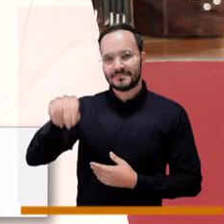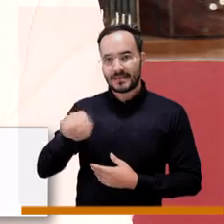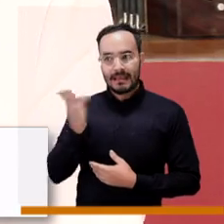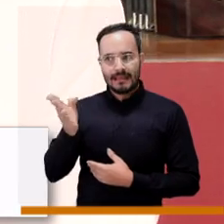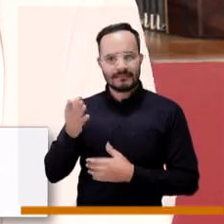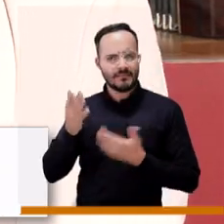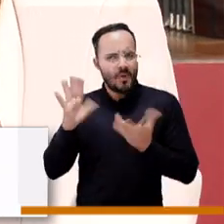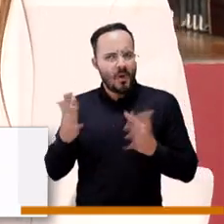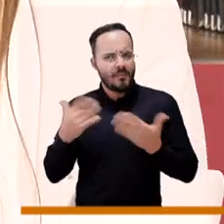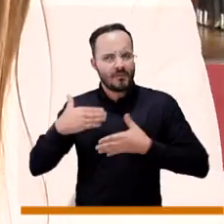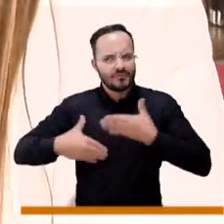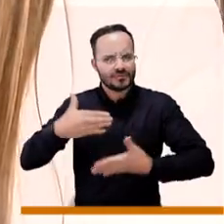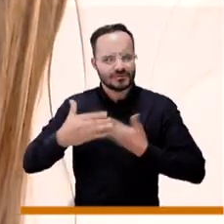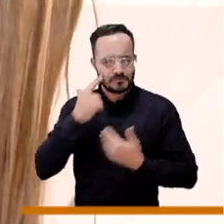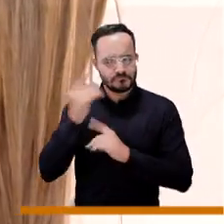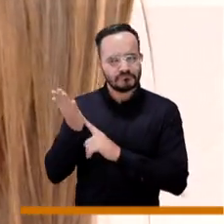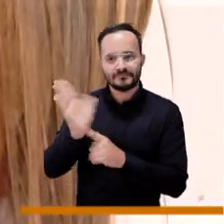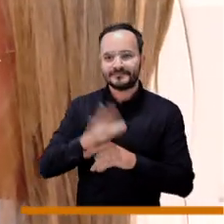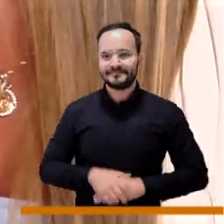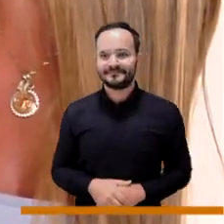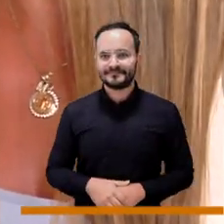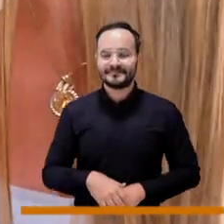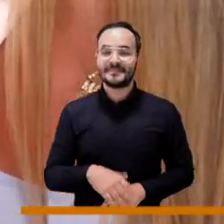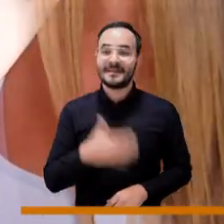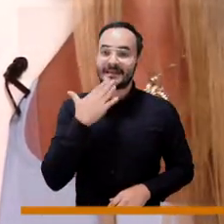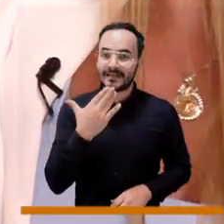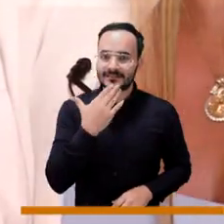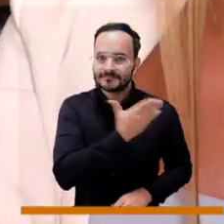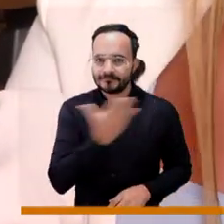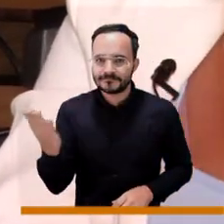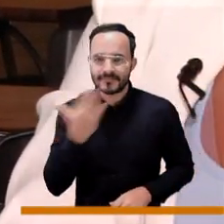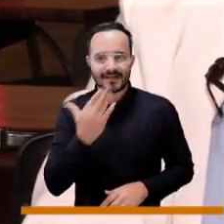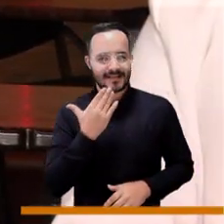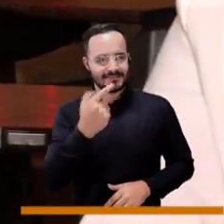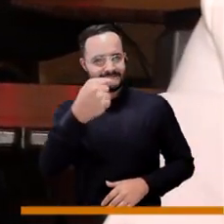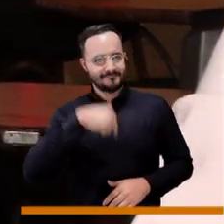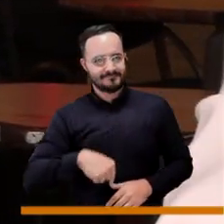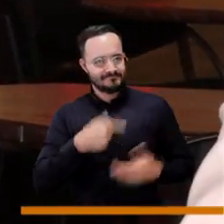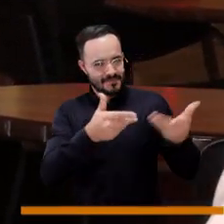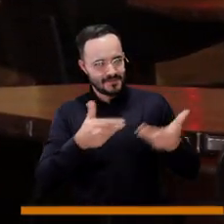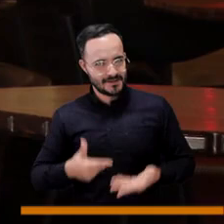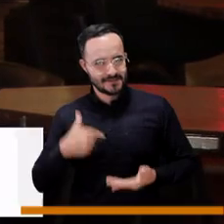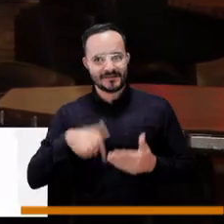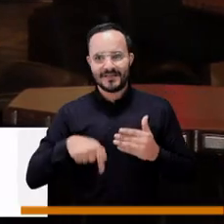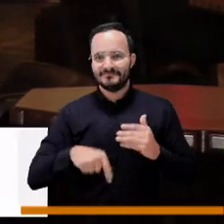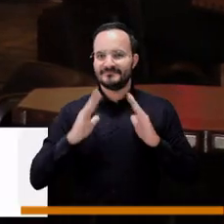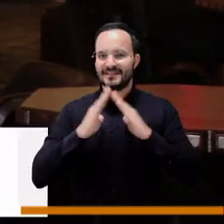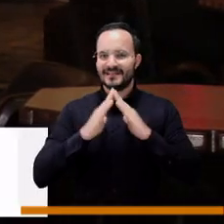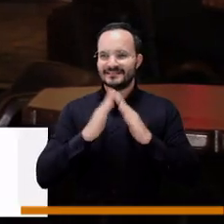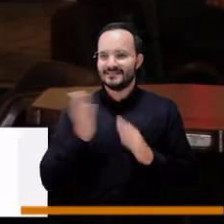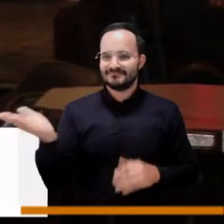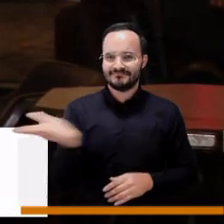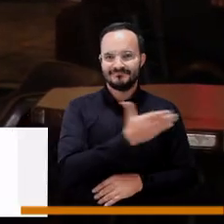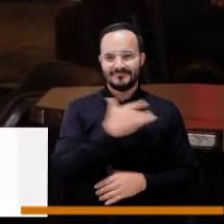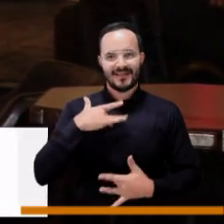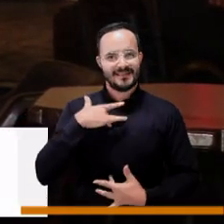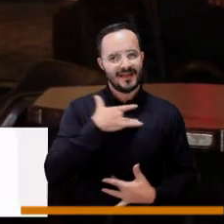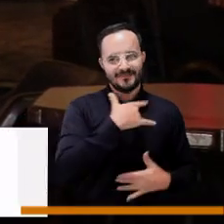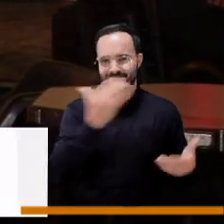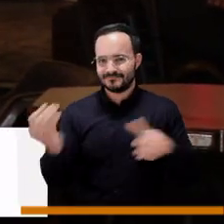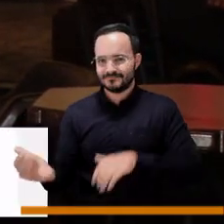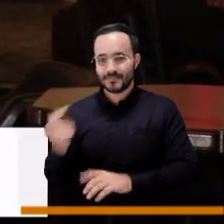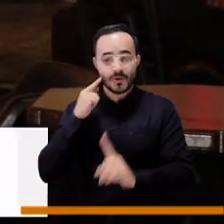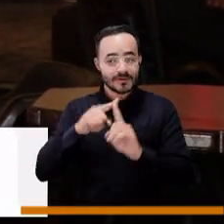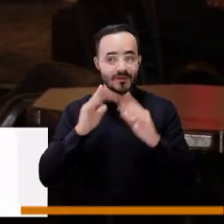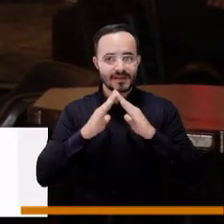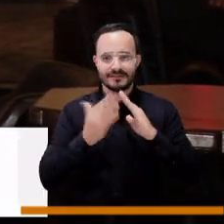contar. Yasmit, muchas gracias por recibirnos. Muchas gracias, Mafe. Bienvenida acá a nuestra Casa Gardeliana, una casa que es de todos